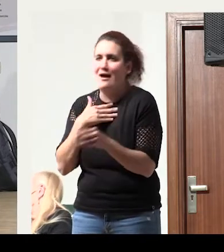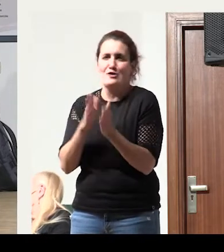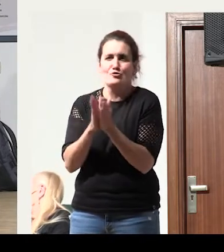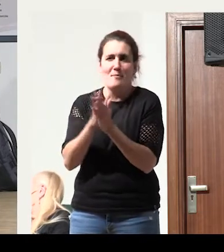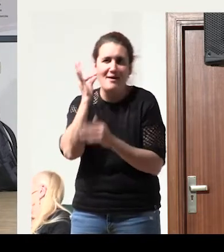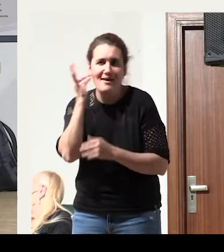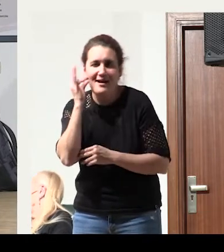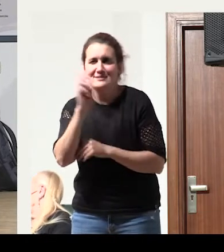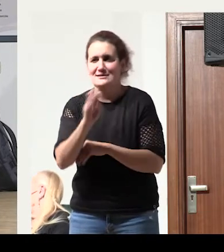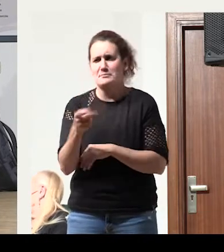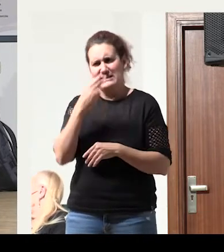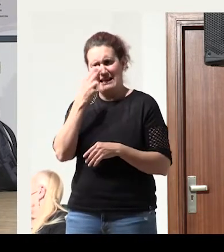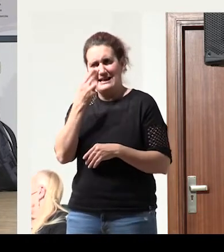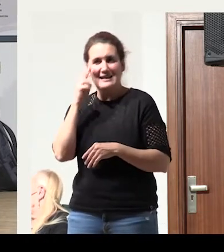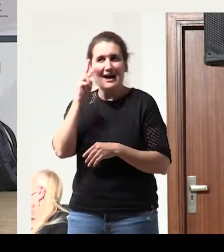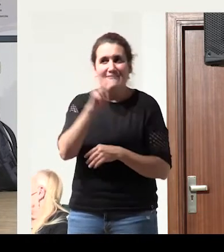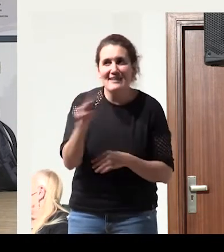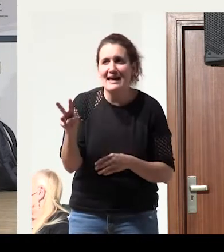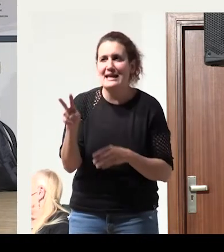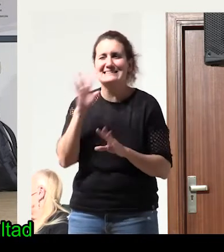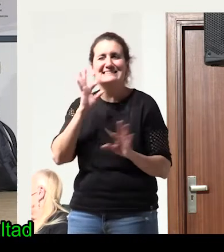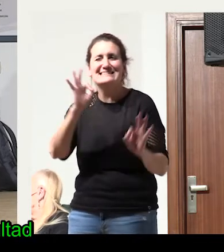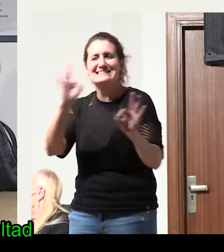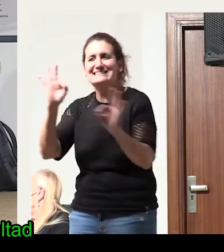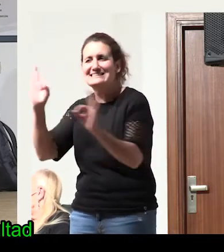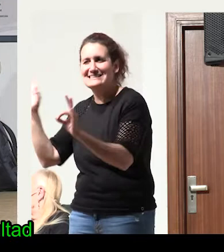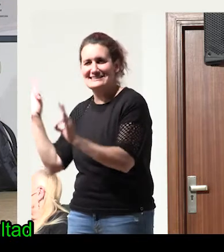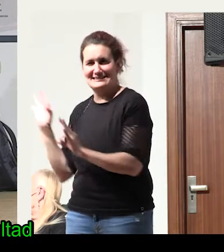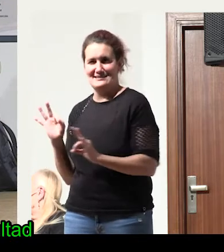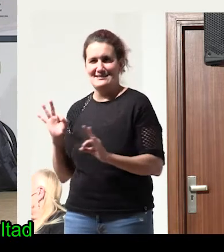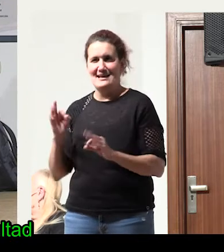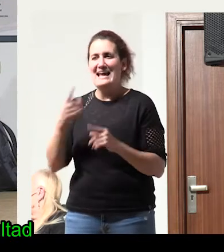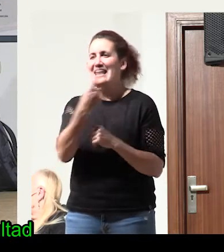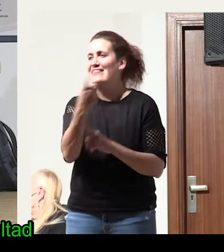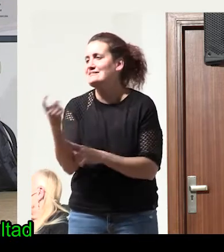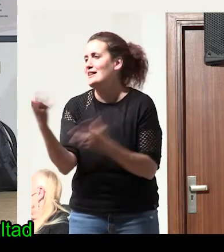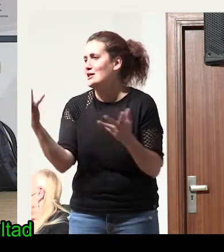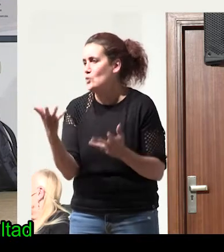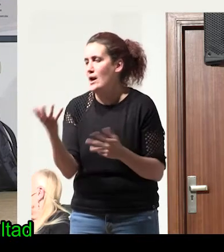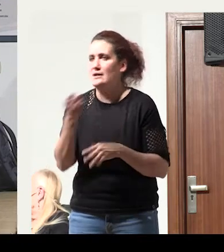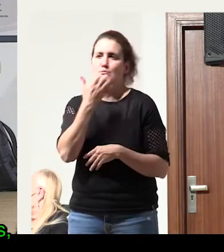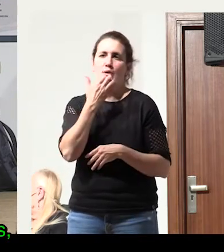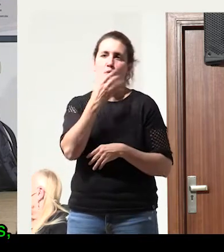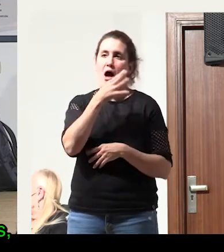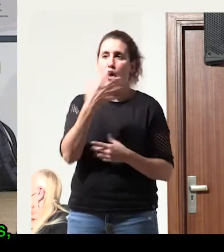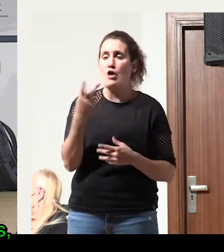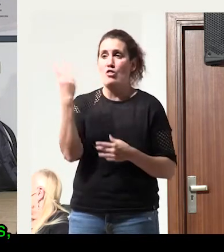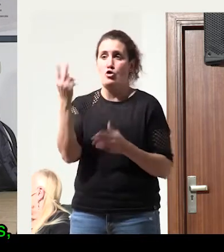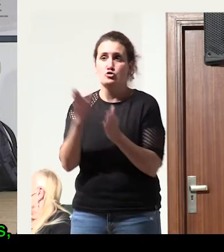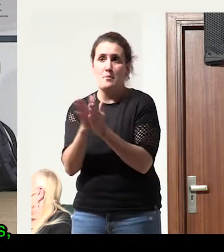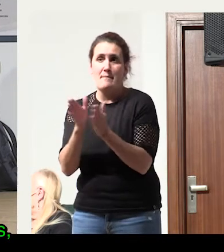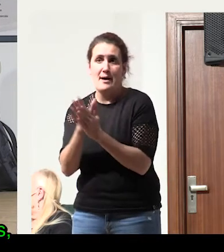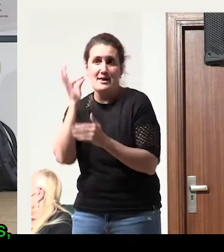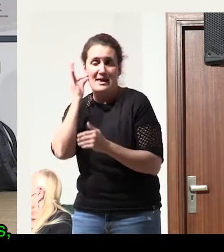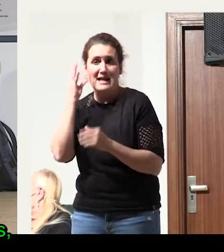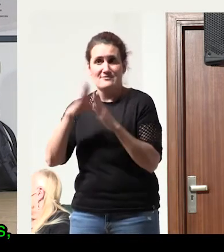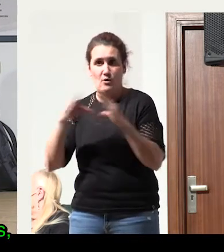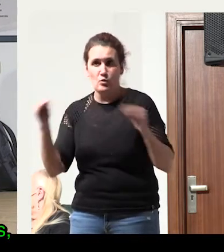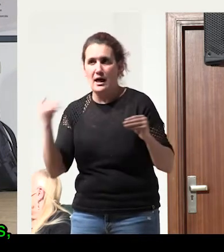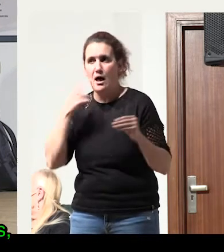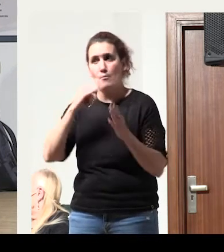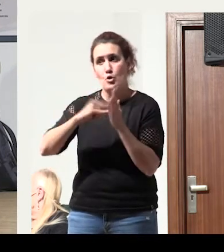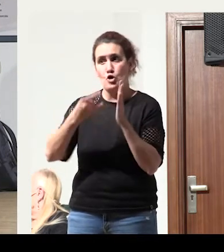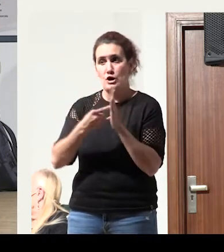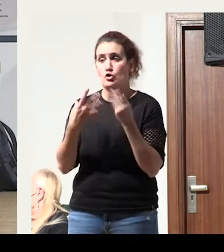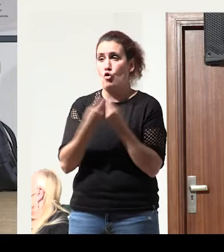eso, me interesa ver las especificidades, qué necesidades hay. No sé, por ejemplo, ahora con dos compañeras de la facultad hemos hecho un proyecto con las casas de las